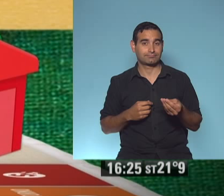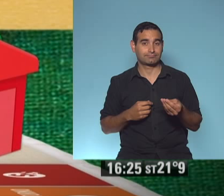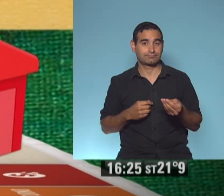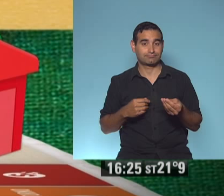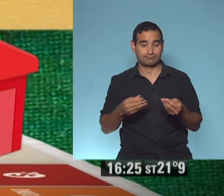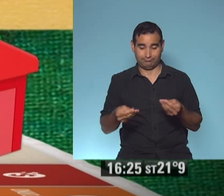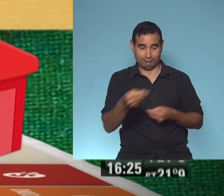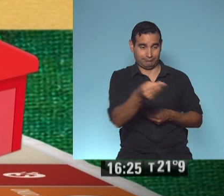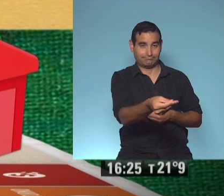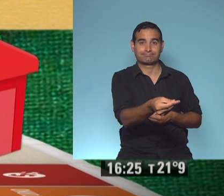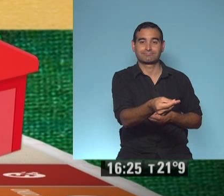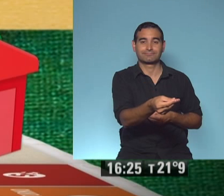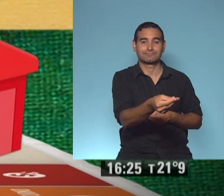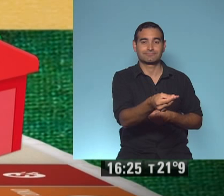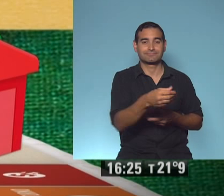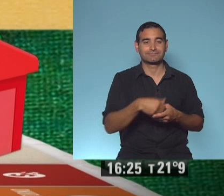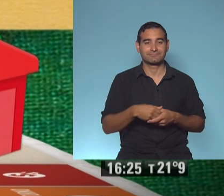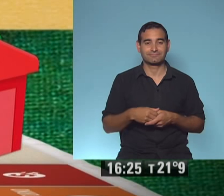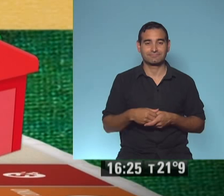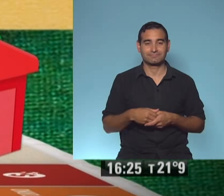Y acá tiene su vuelto.